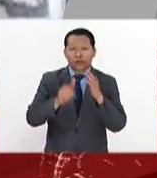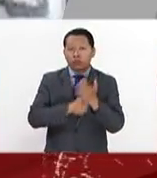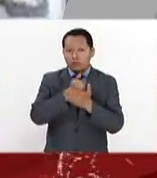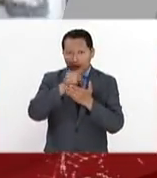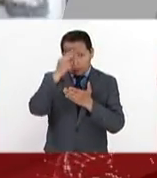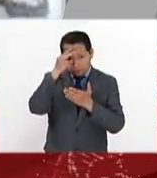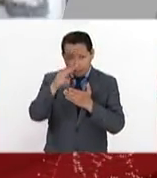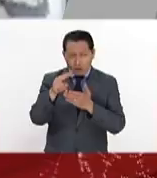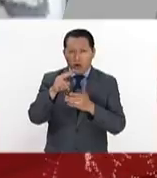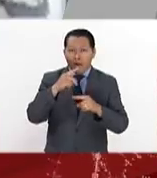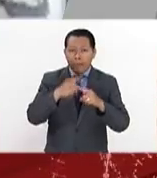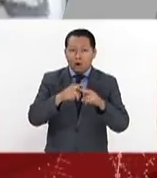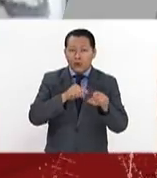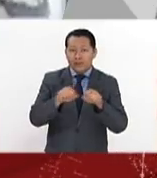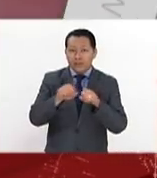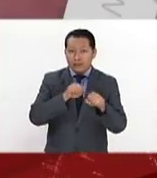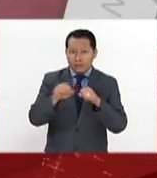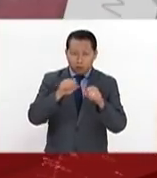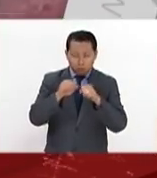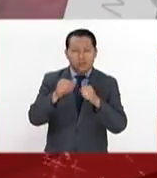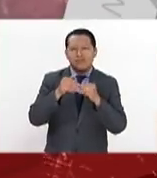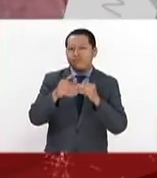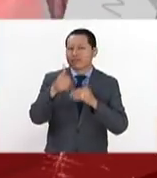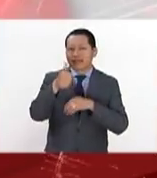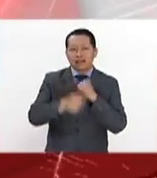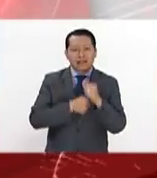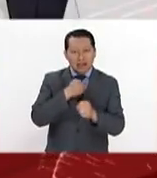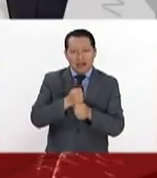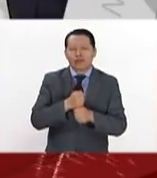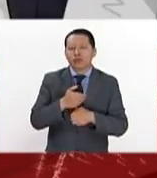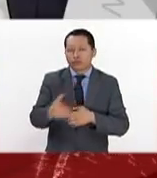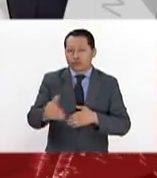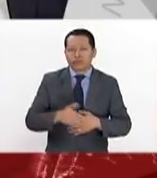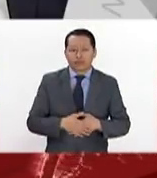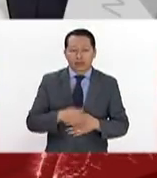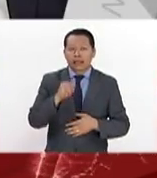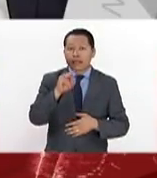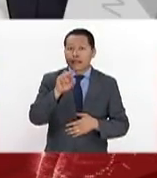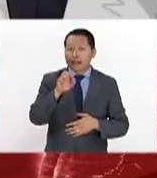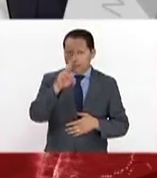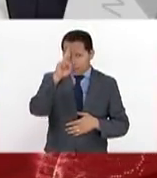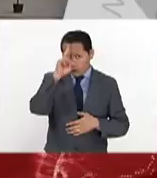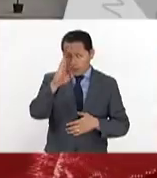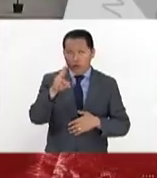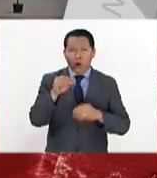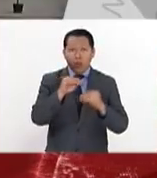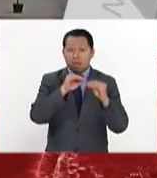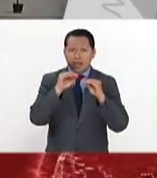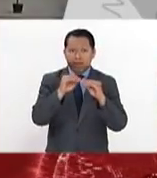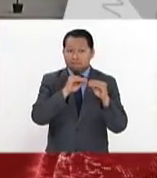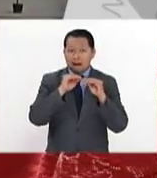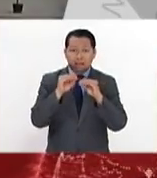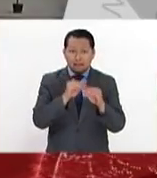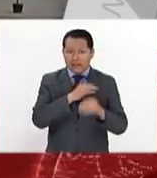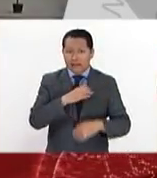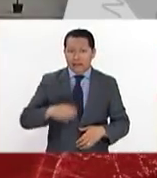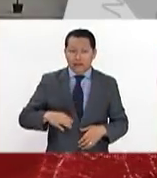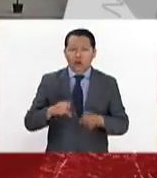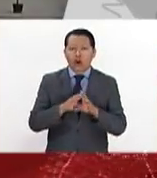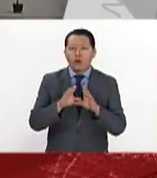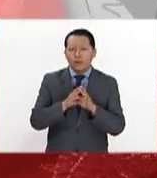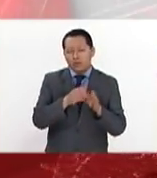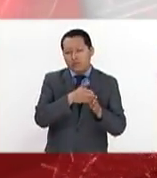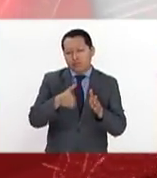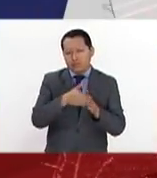México afectadas por el sismo tardará 6 años. El INE prohíbe los debates entre los candidatos durante la